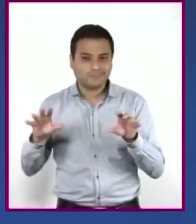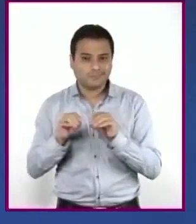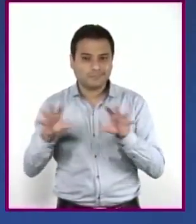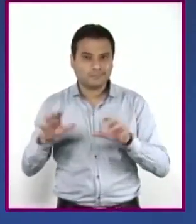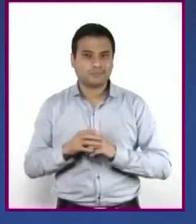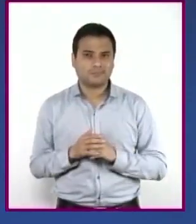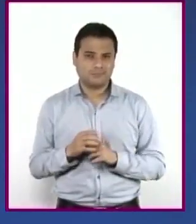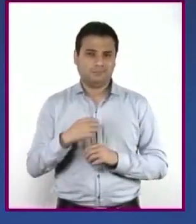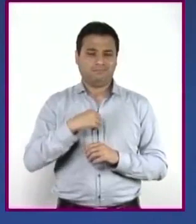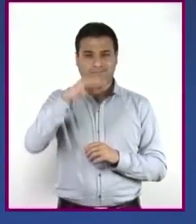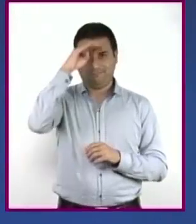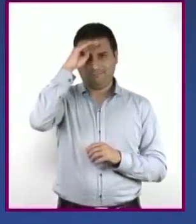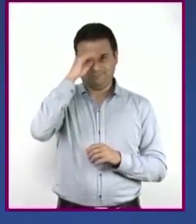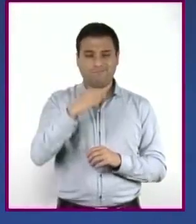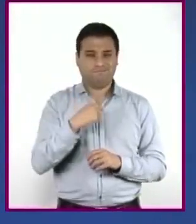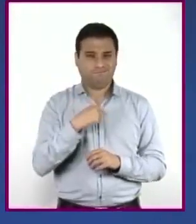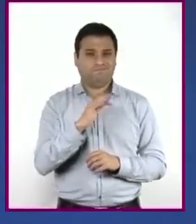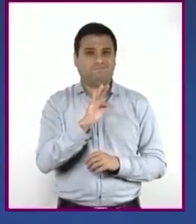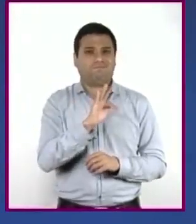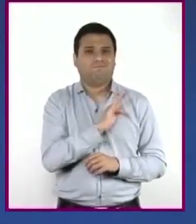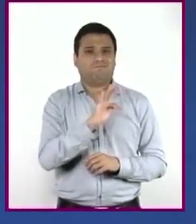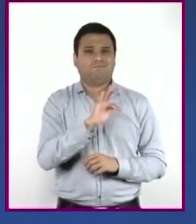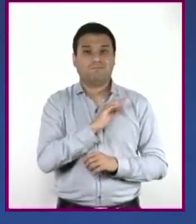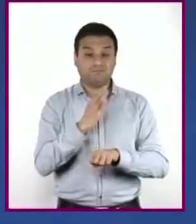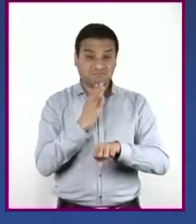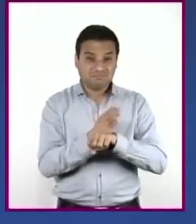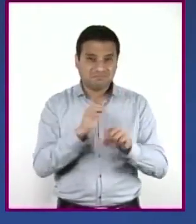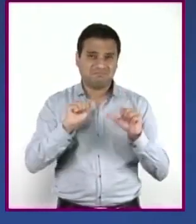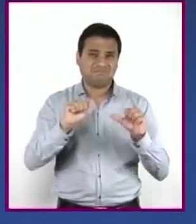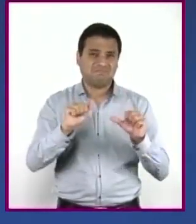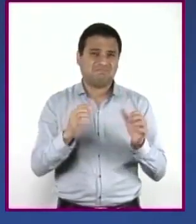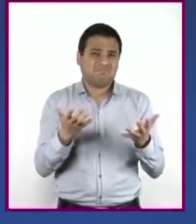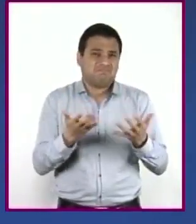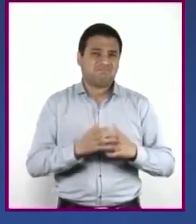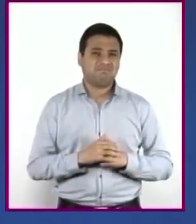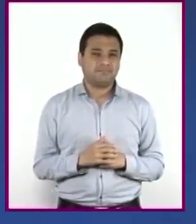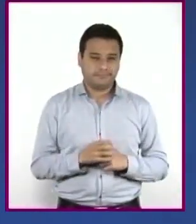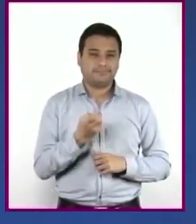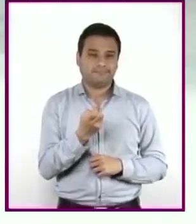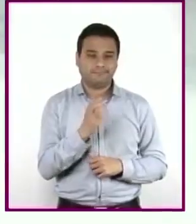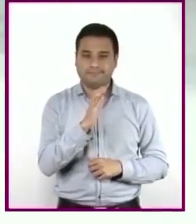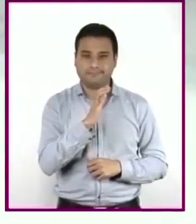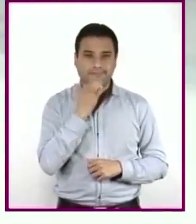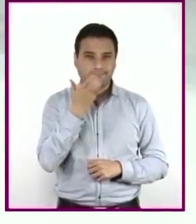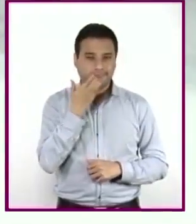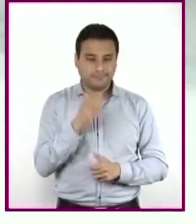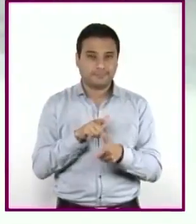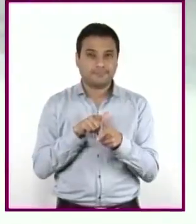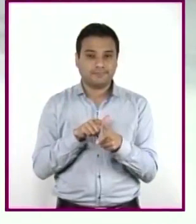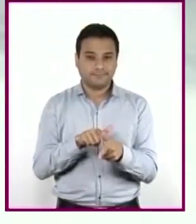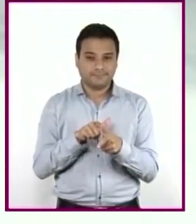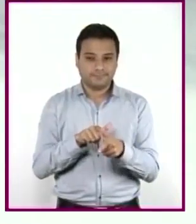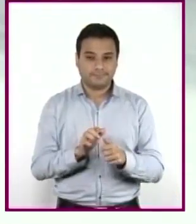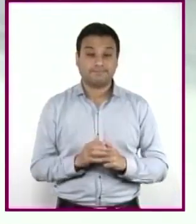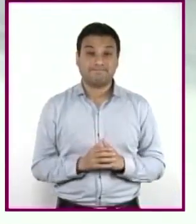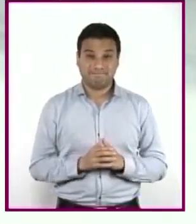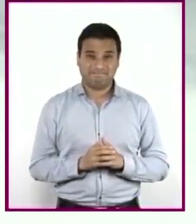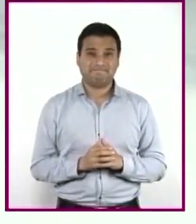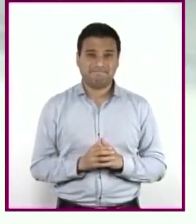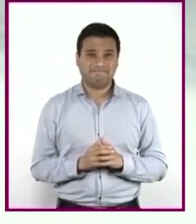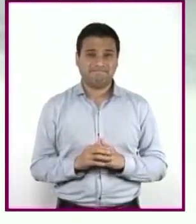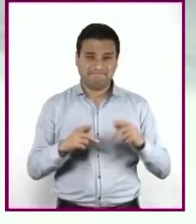hacerlo sin tener como un castigo. Uh-huh. Y por eso lo hacen. siento que hay mucha frustración en